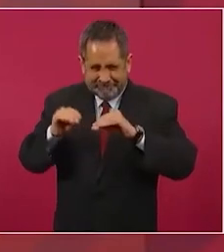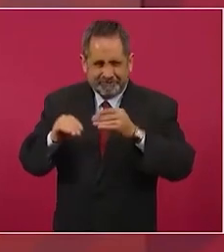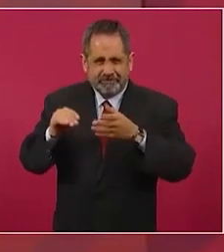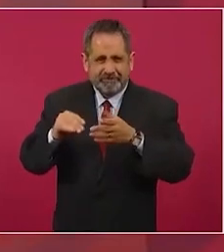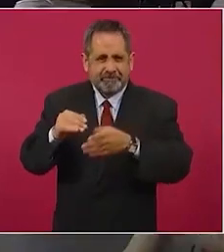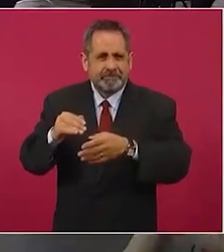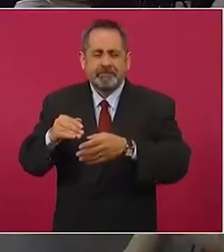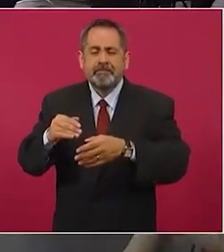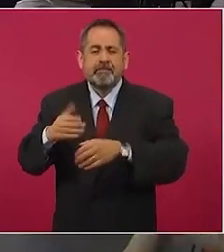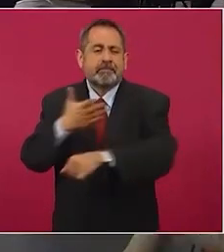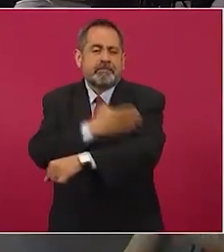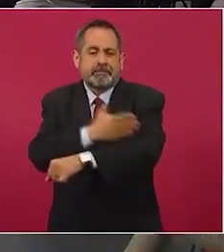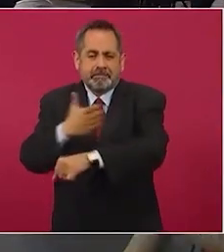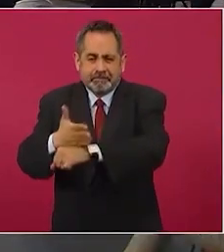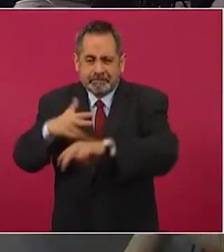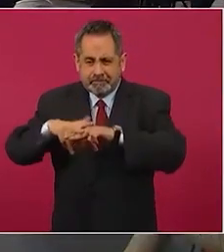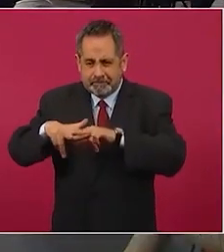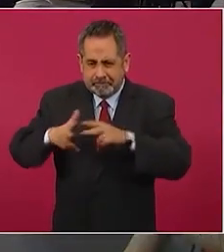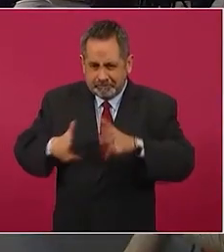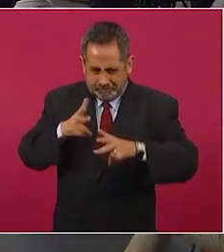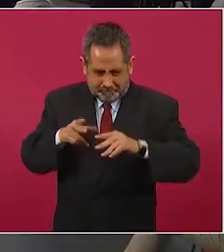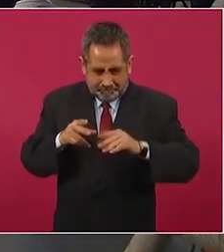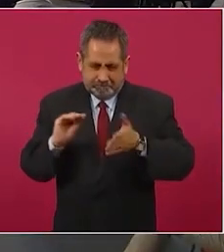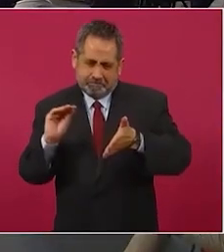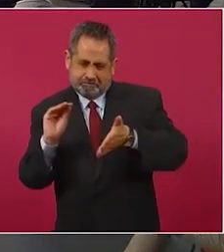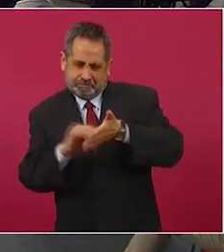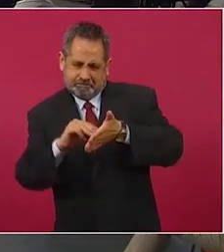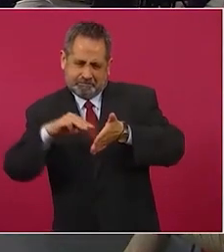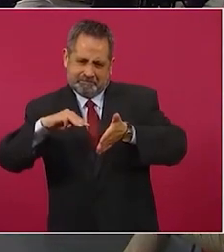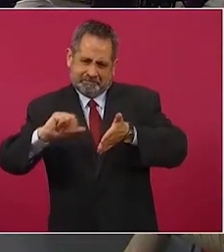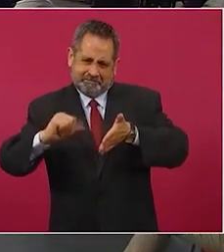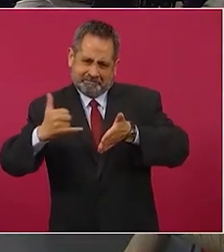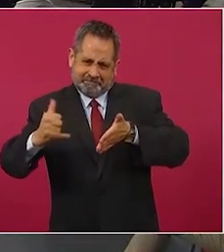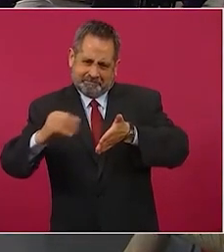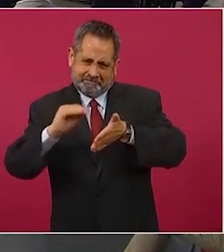de madera, y Tren Maya.